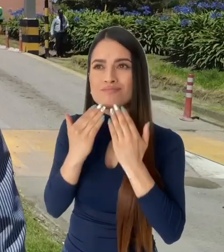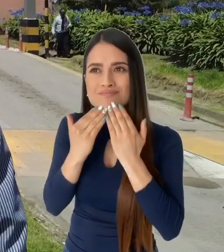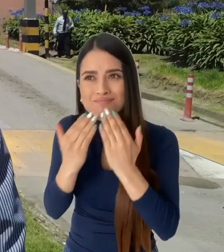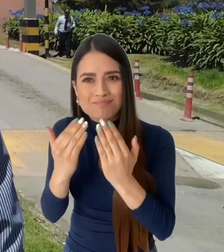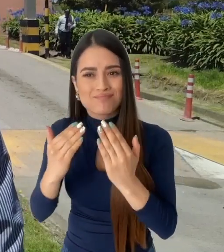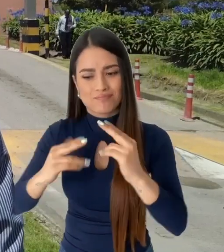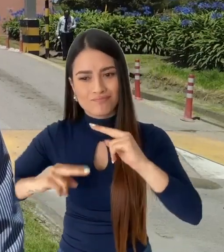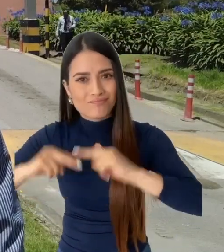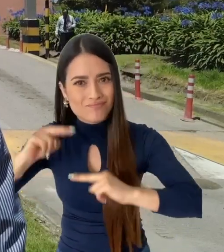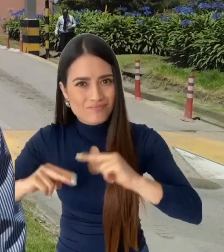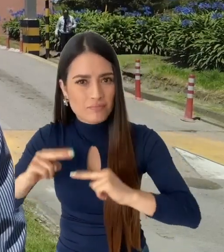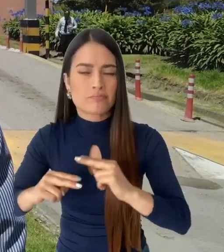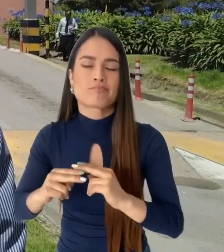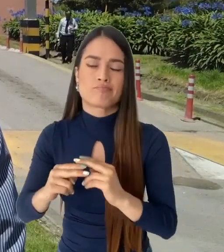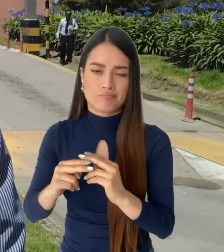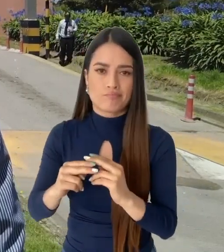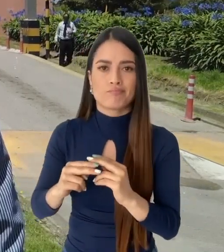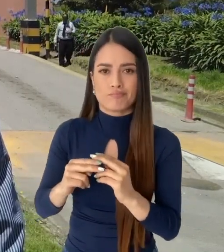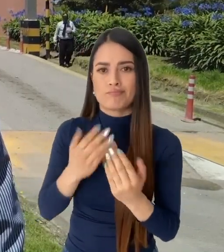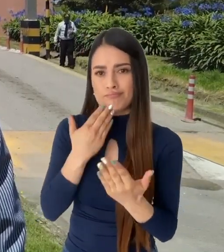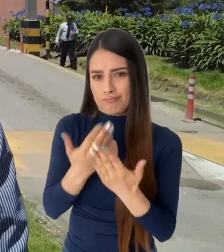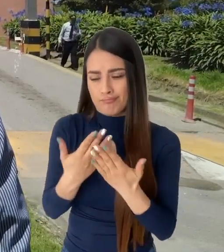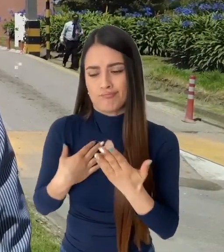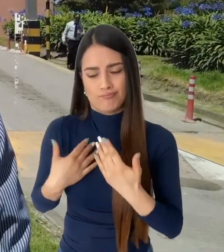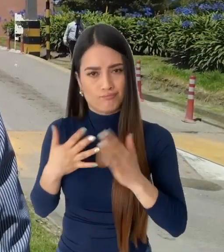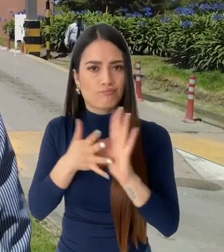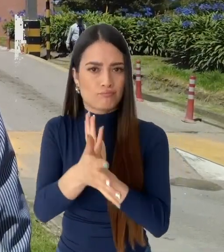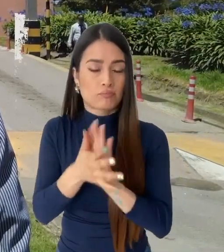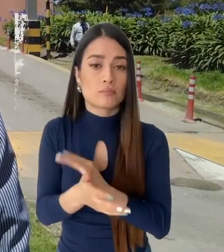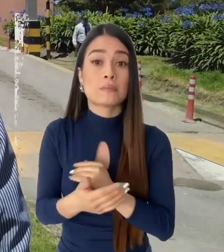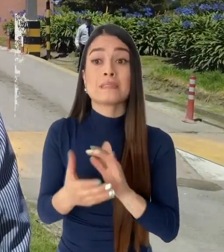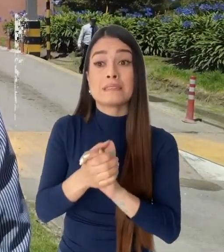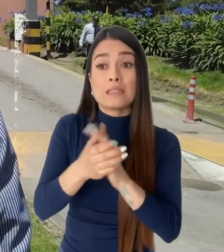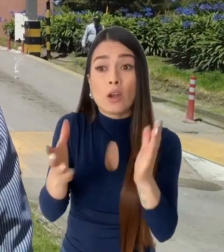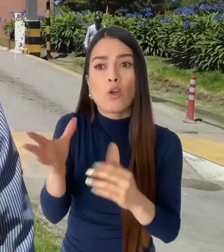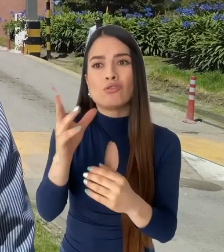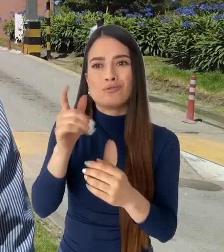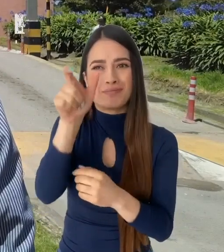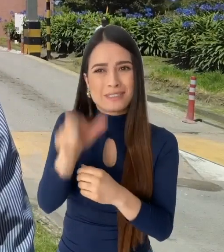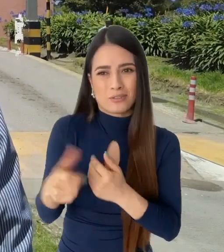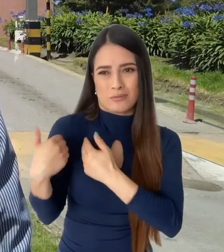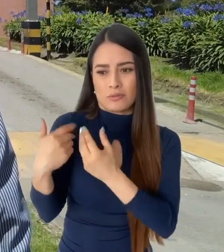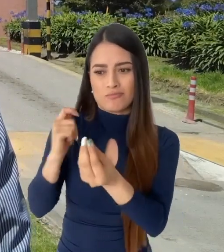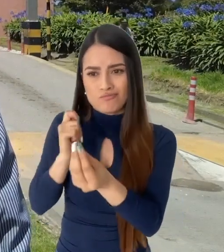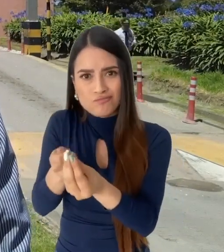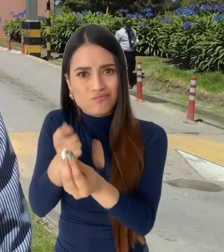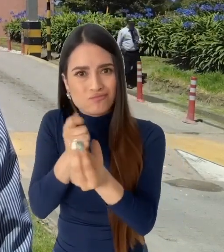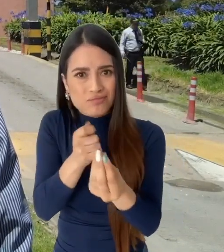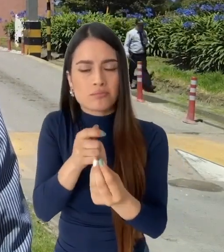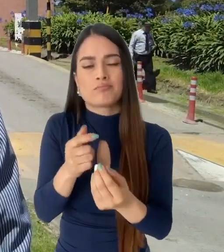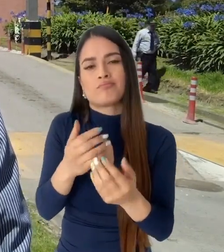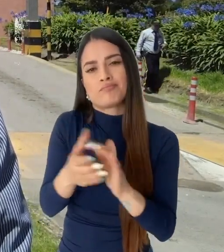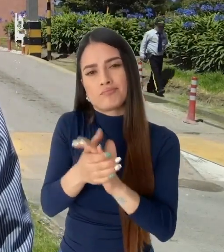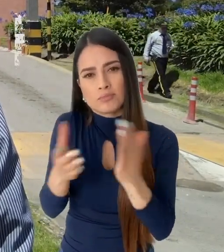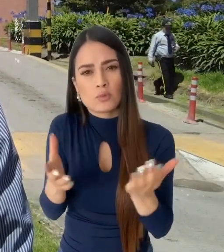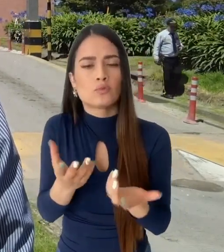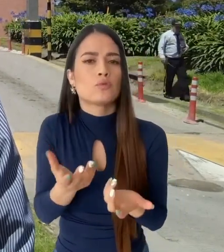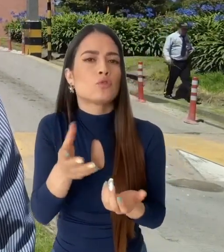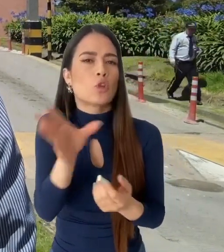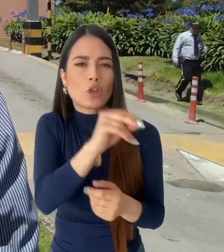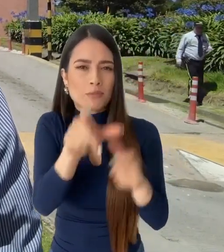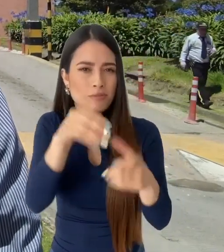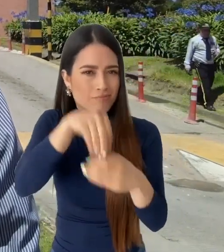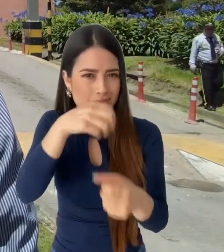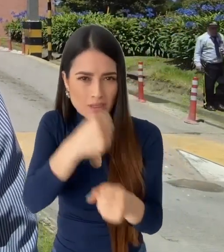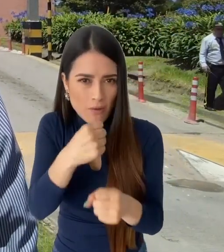un cordial saludo a los señores superintendentes delegados a la población en general y a todos los funcionarios del sector de transporte y de